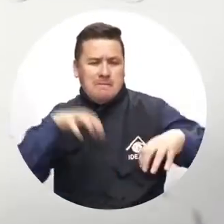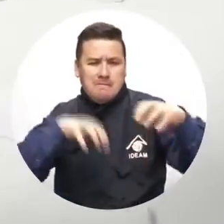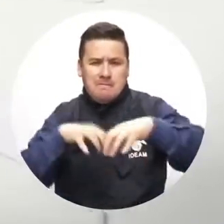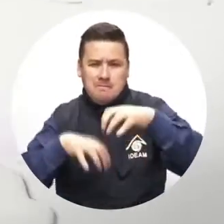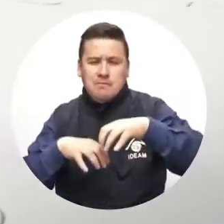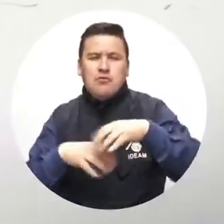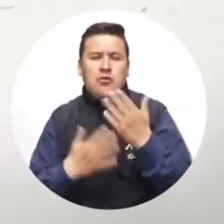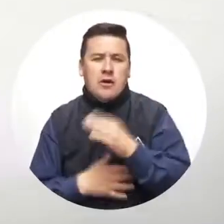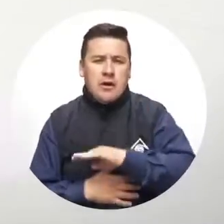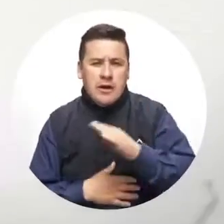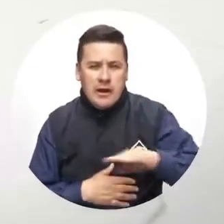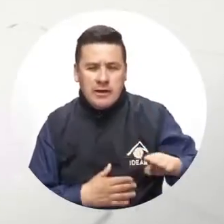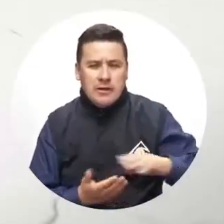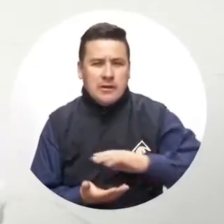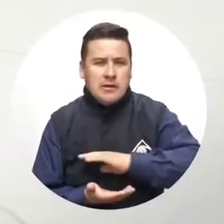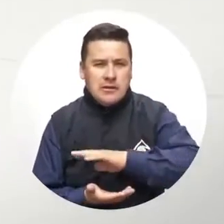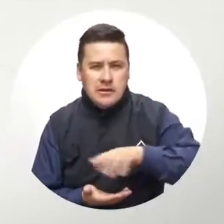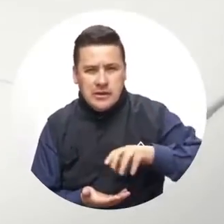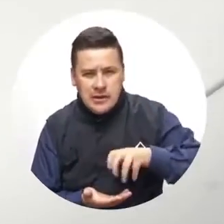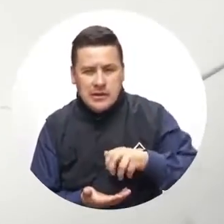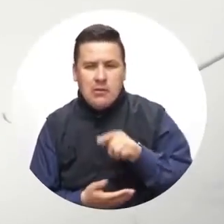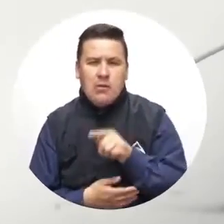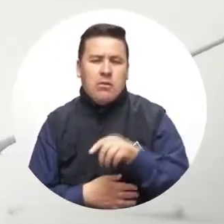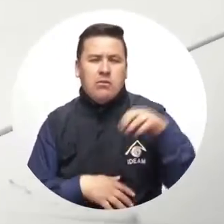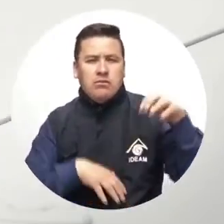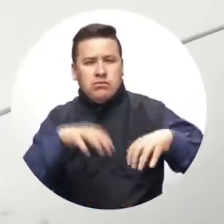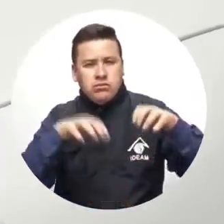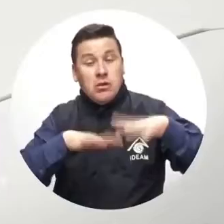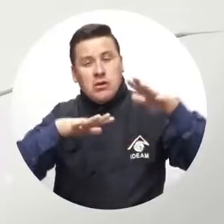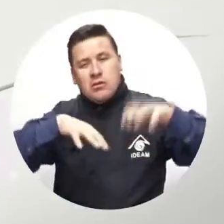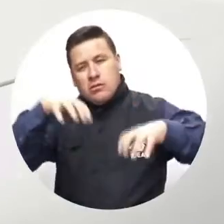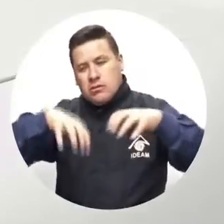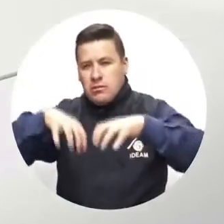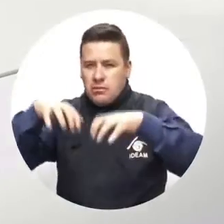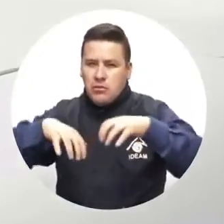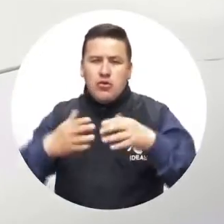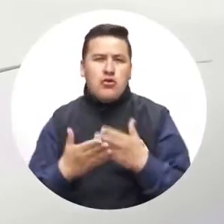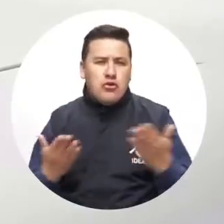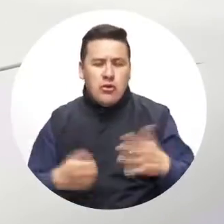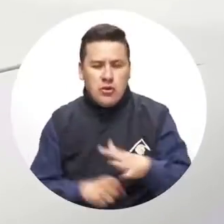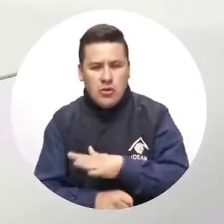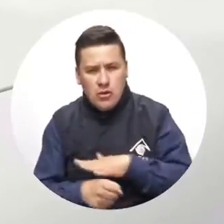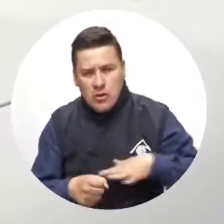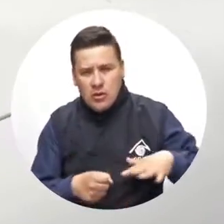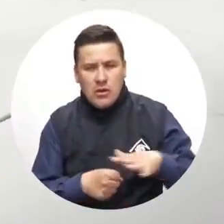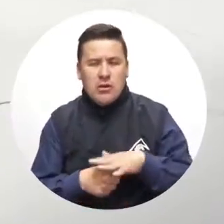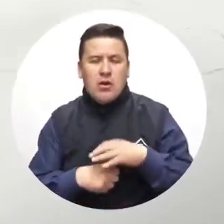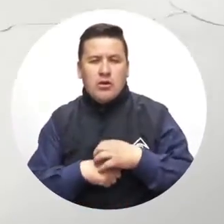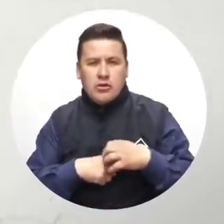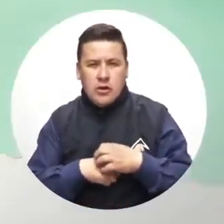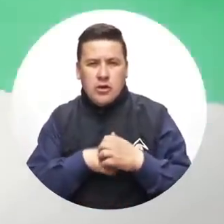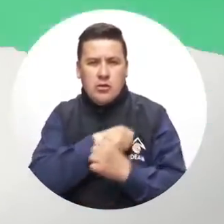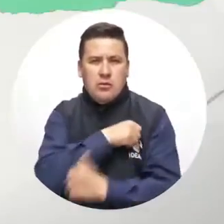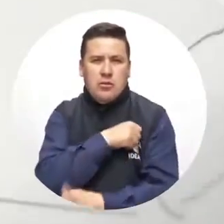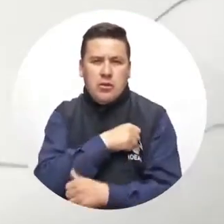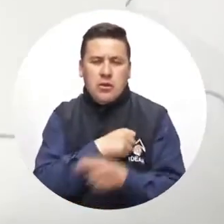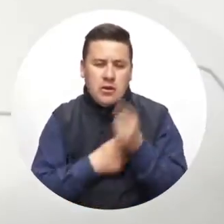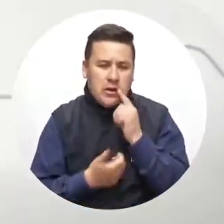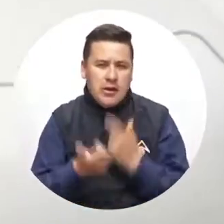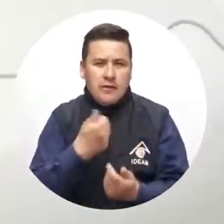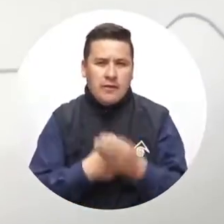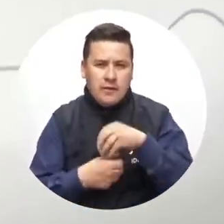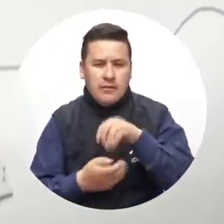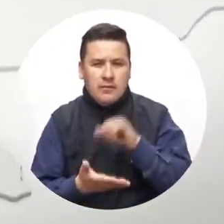aumento. Lloverá en Antioquia y los Santanderes. Habrá lloviznas moderadas, como es el caso de Cundinamarca, Tolima, Boyacá y el